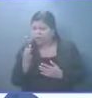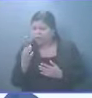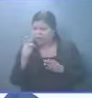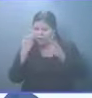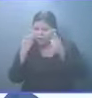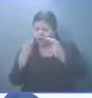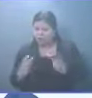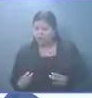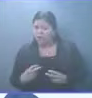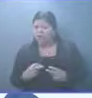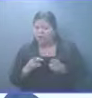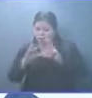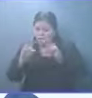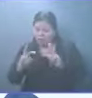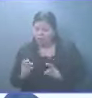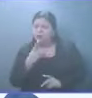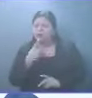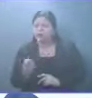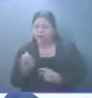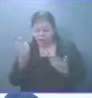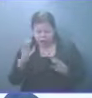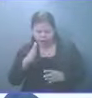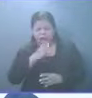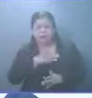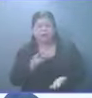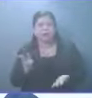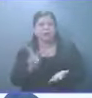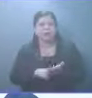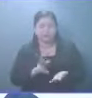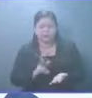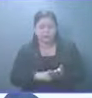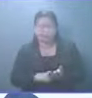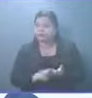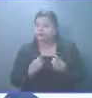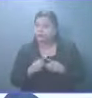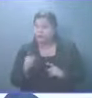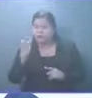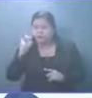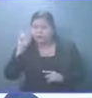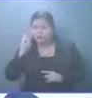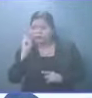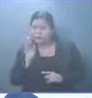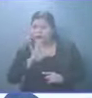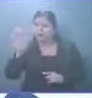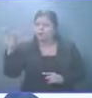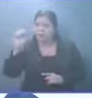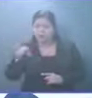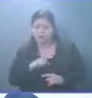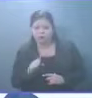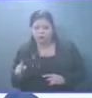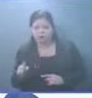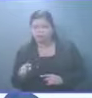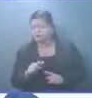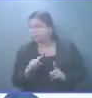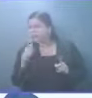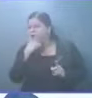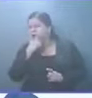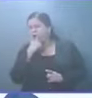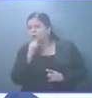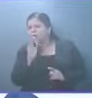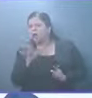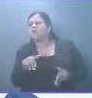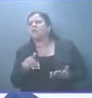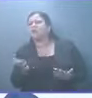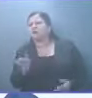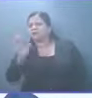quién vino? Ahí están los registros. Es decir, pero no se trata de que si fue o no fue. El hecho es a qué fue.